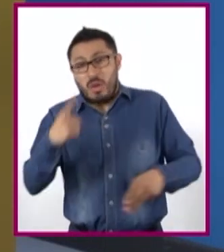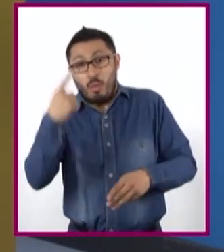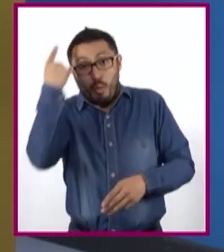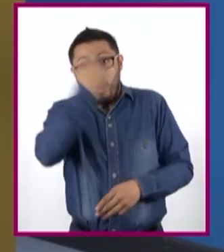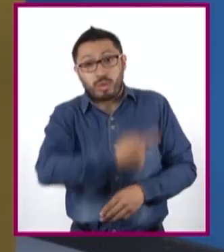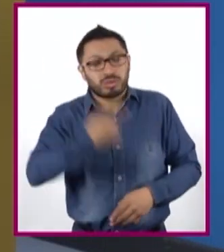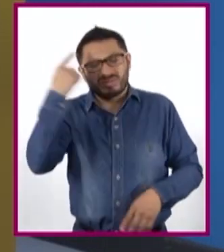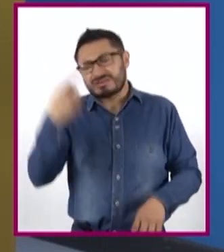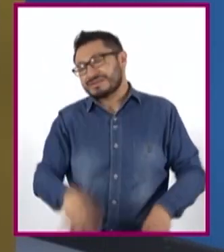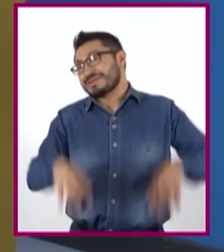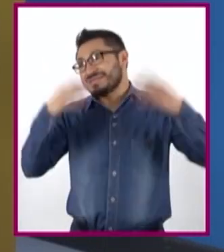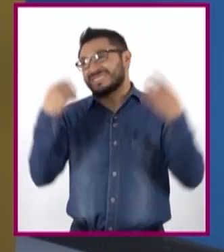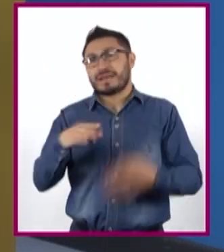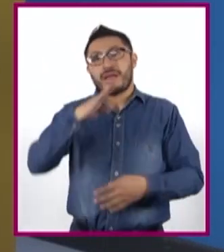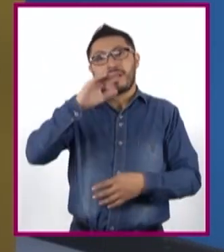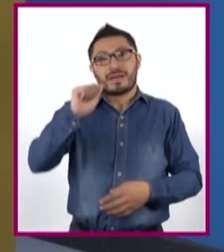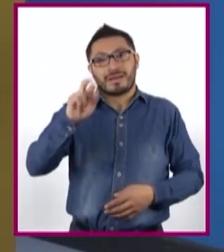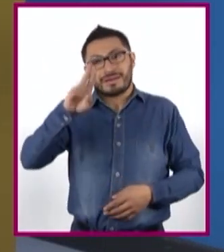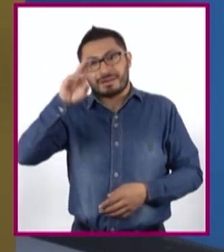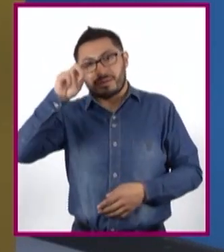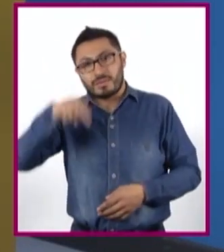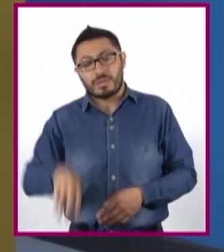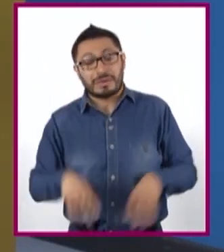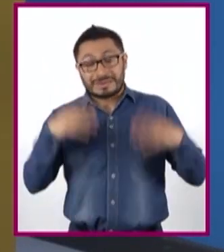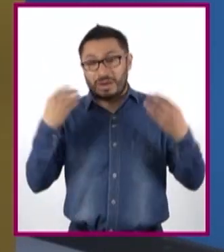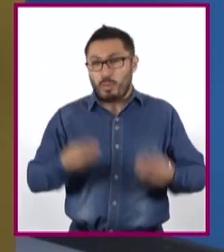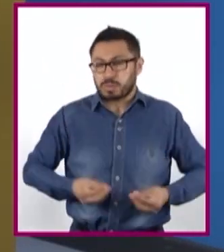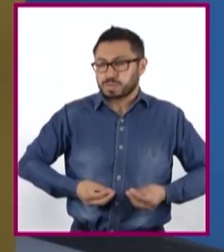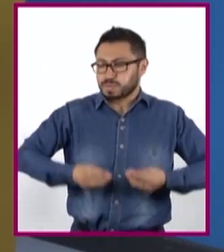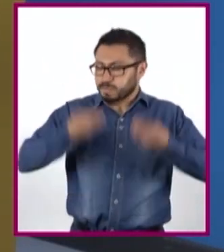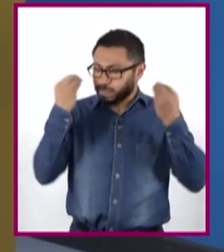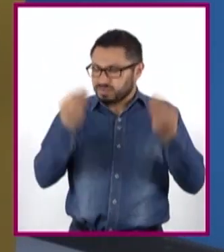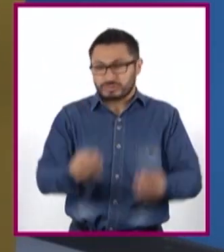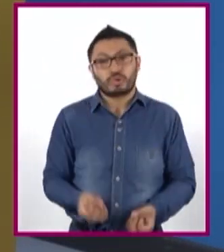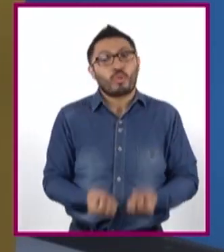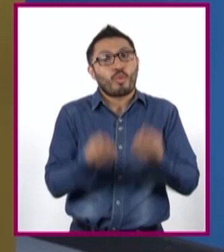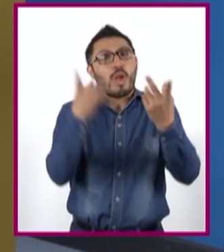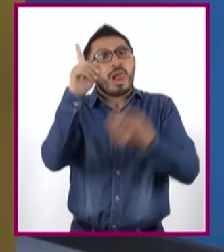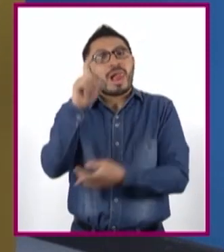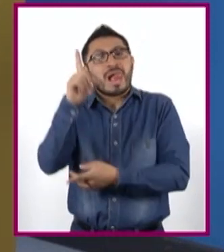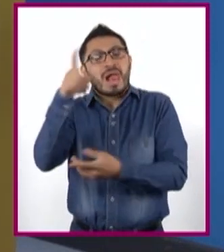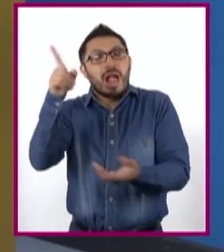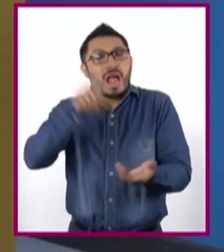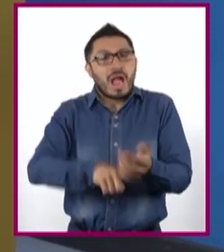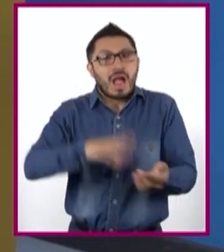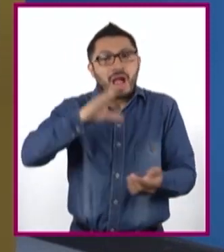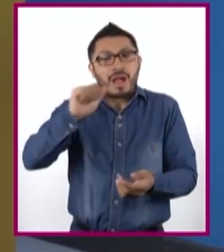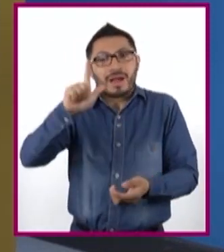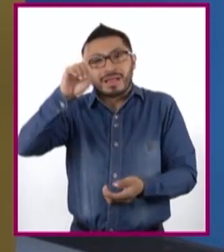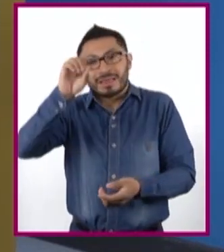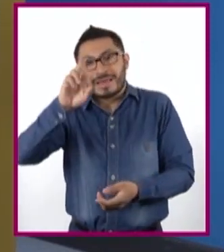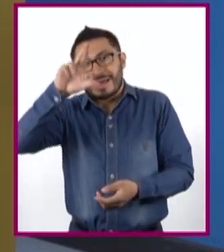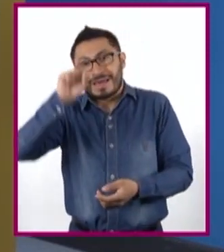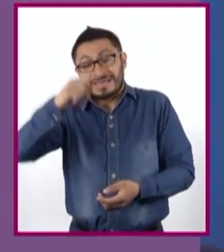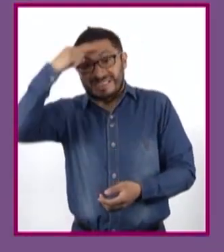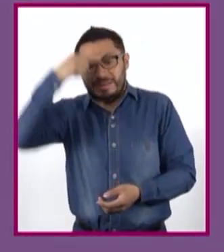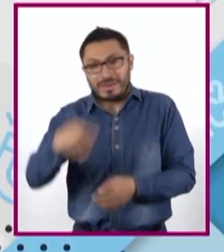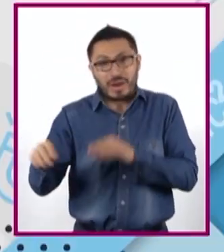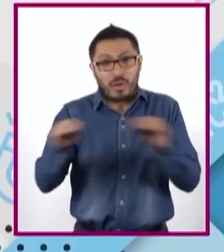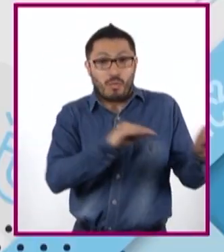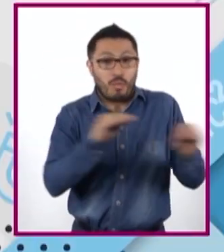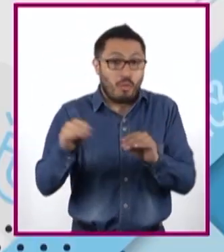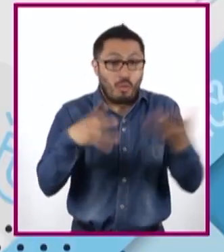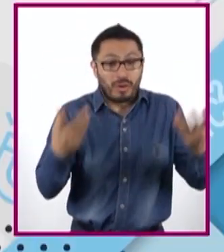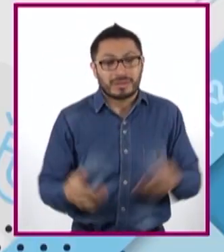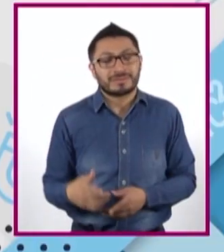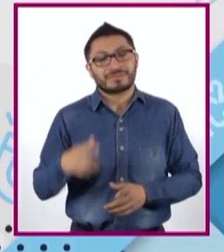tan impresionante de carbón! ¿Cuánta agua debían almacenar sus calderas para poder mover todo ese peso?